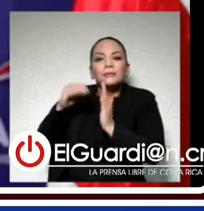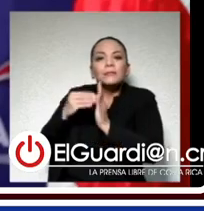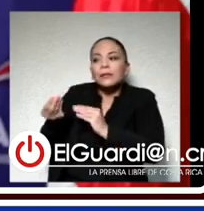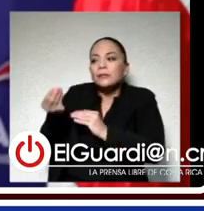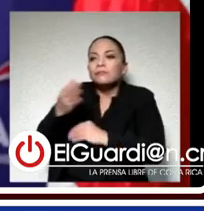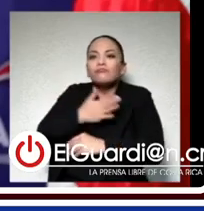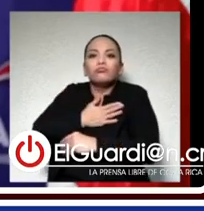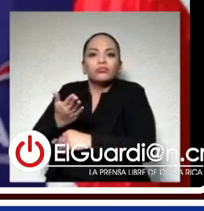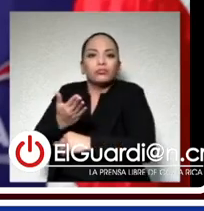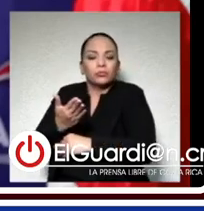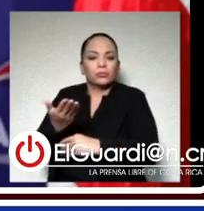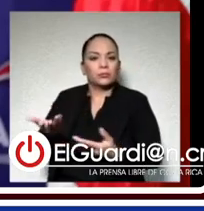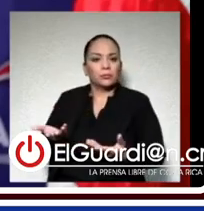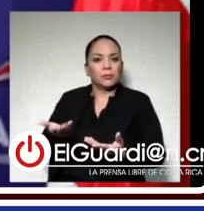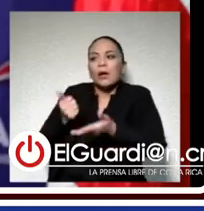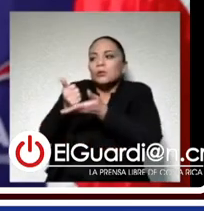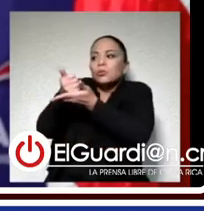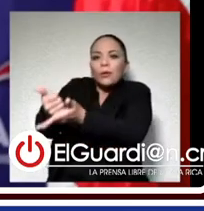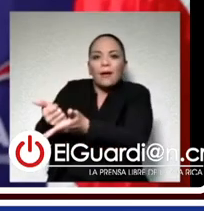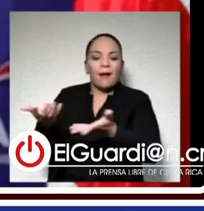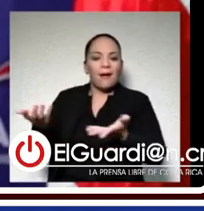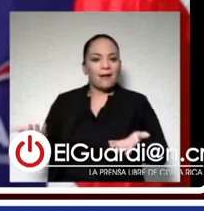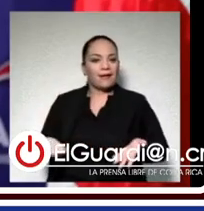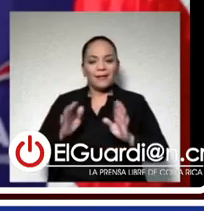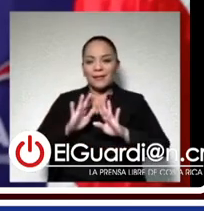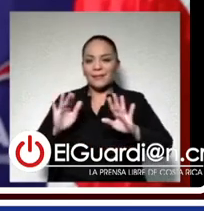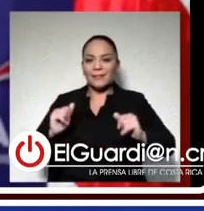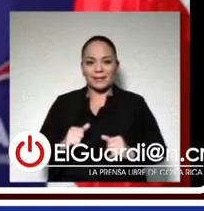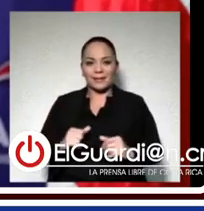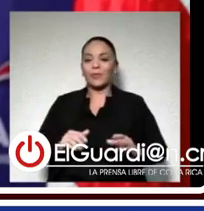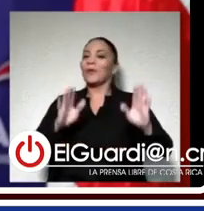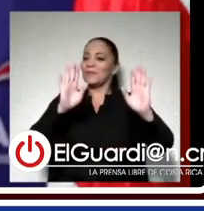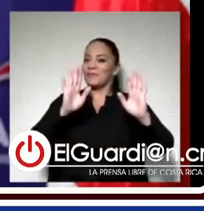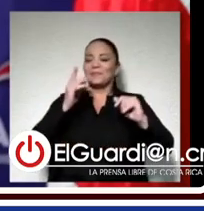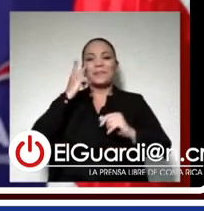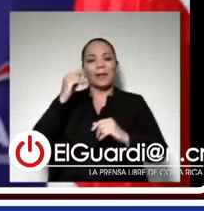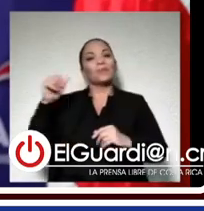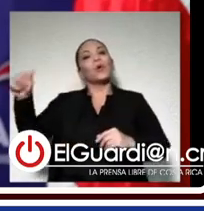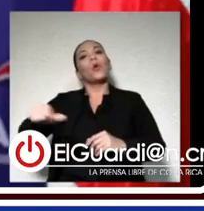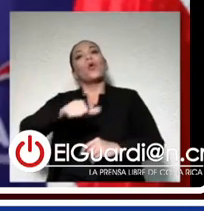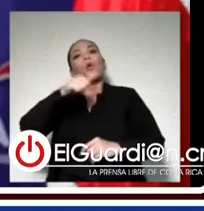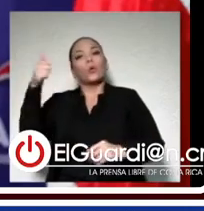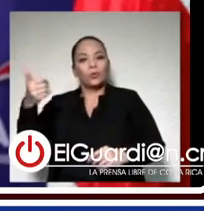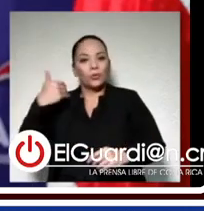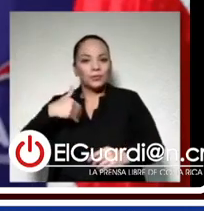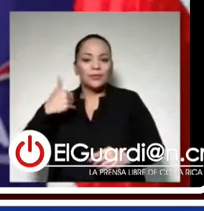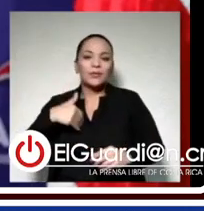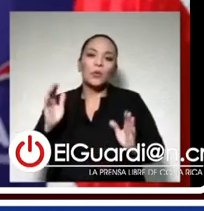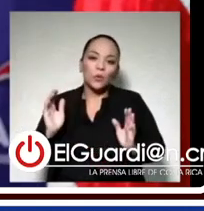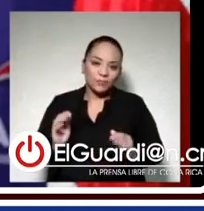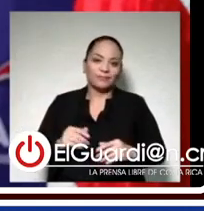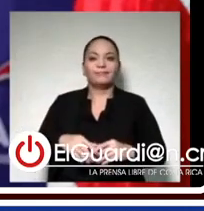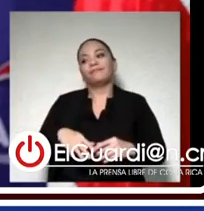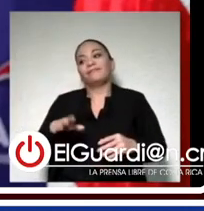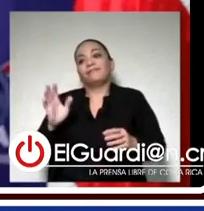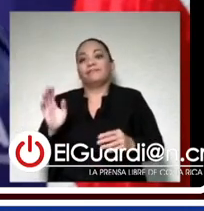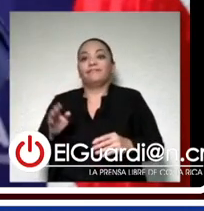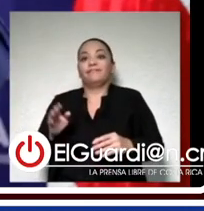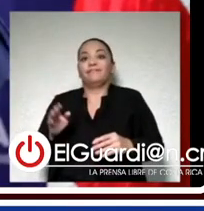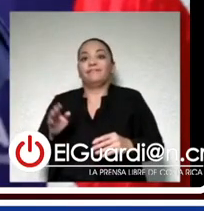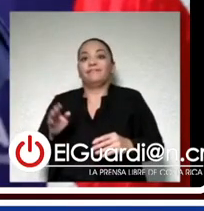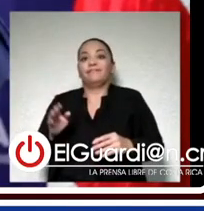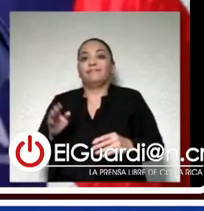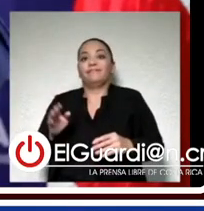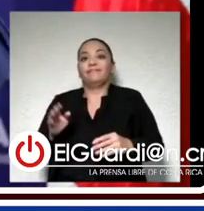Caridad se llama eso. Y otro señor, que los medios, Cerre Hoy, La Nación y Canal 7,